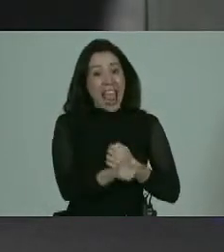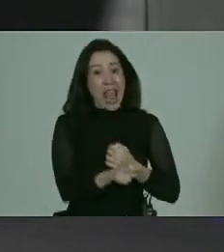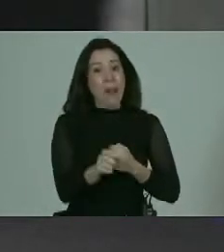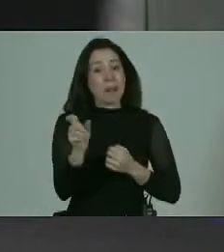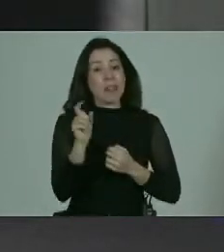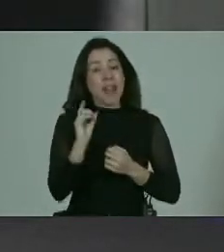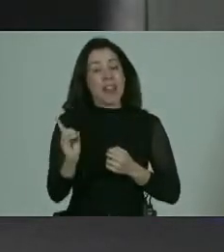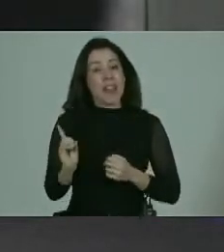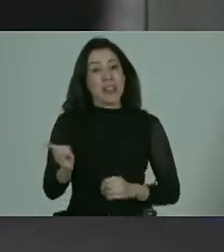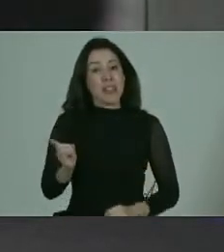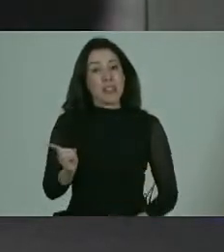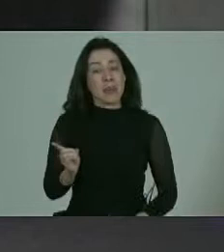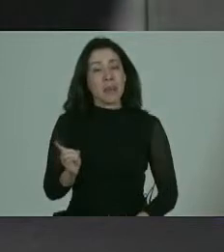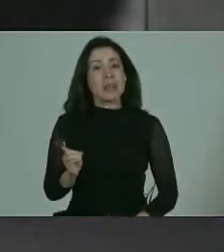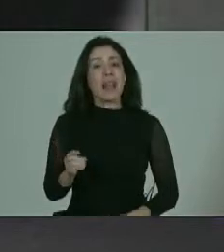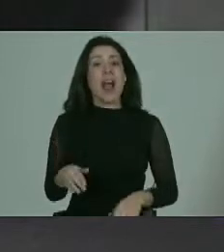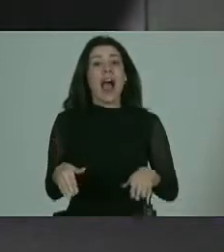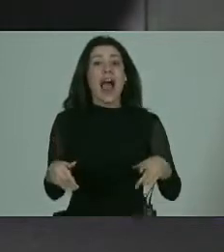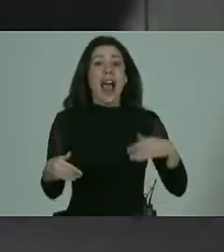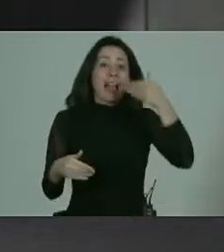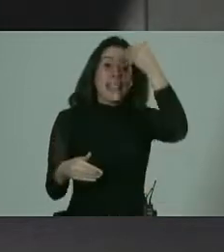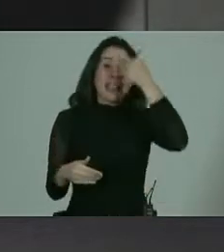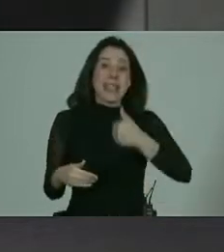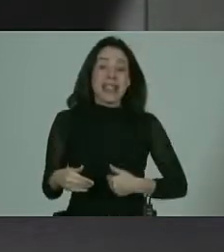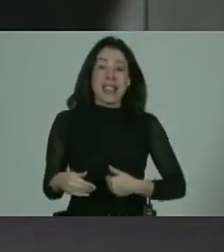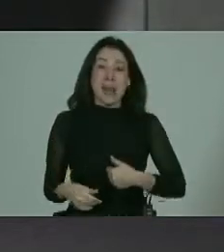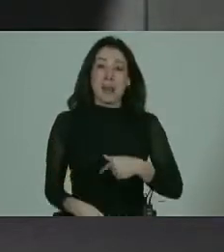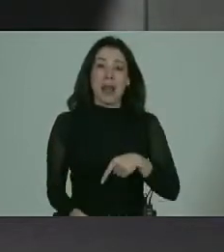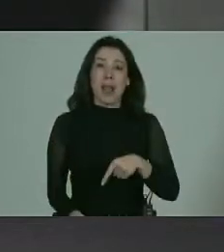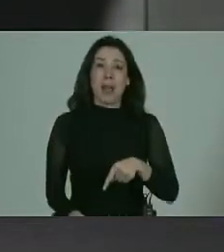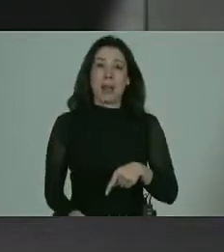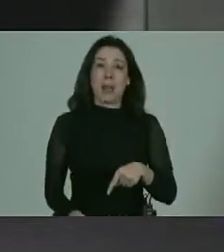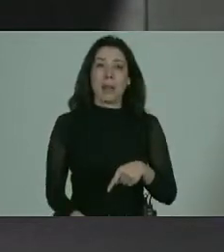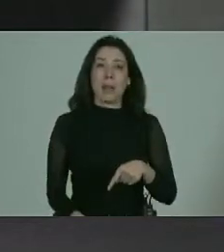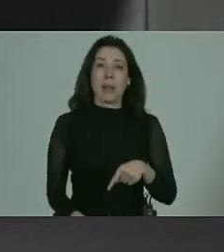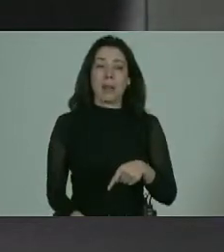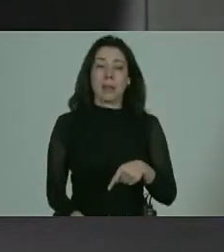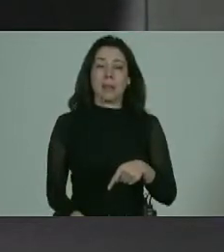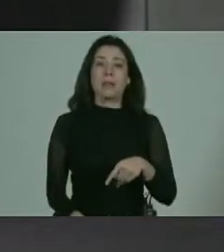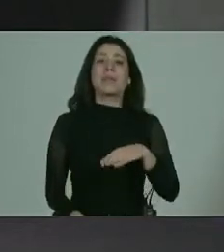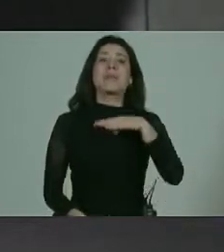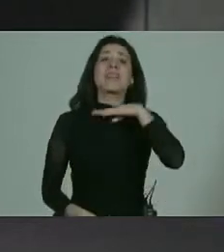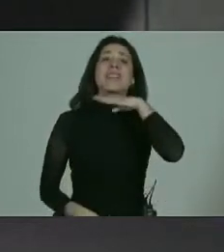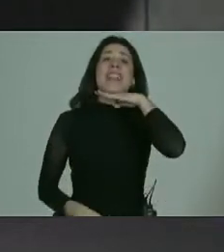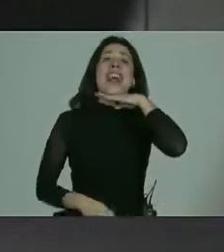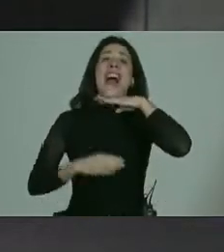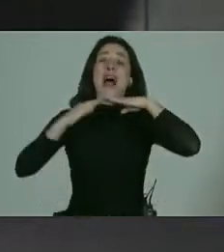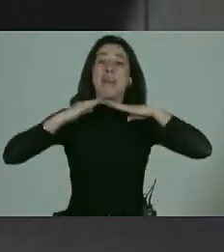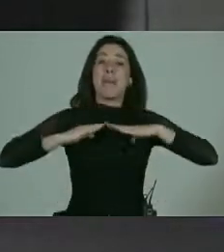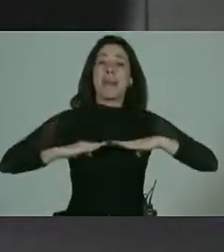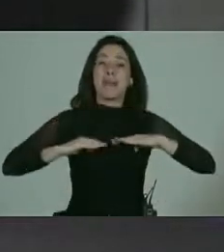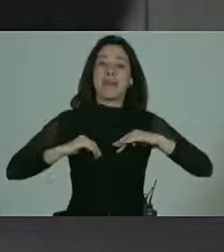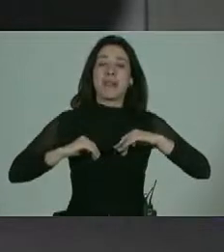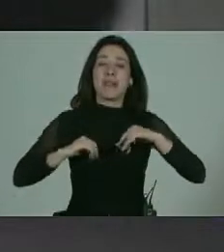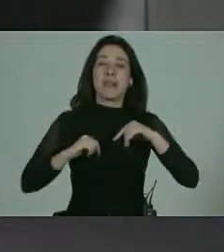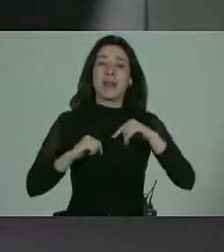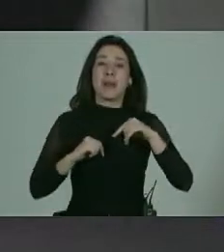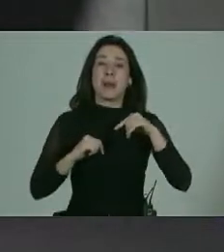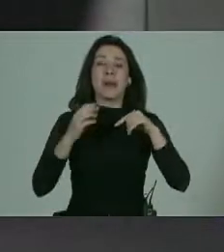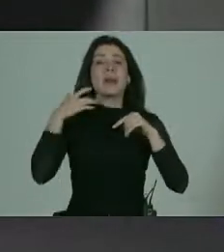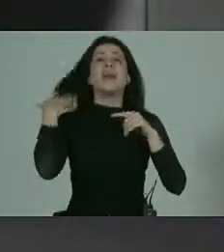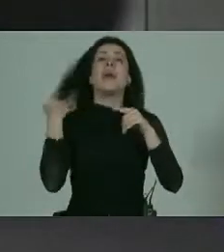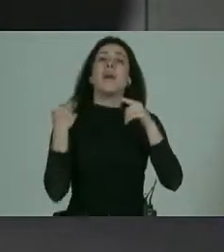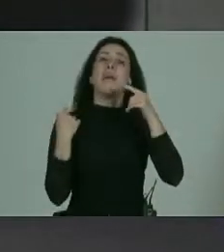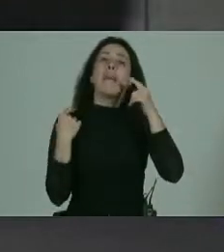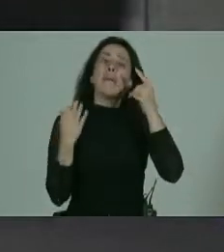discapacidad es tetrapléjico pero es sí tetraplejia y algo en este minuto más pero